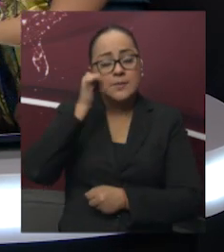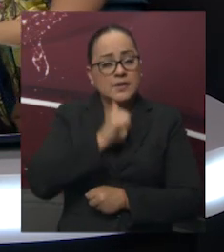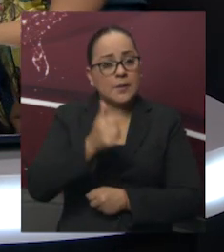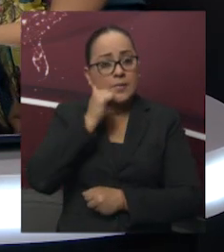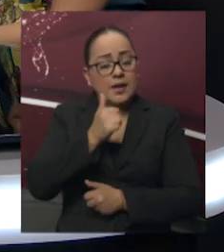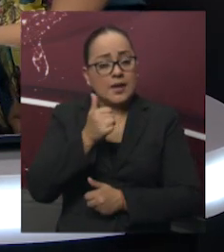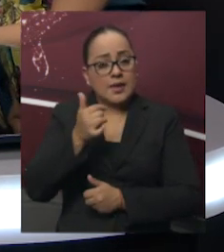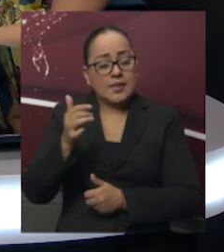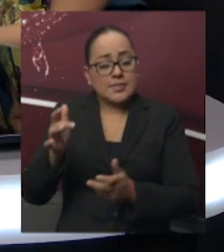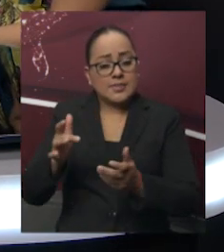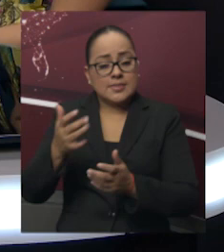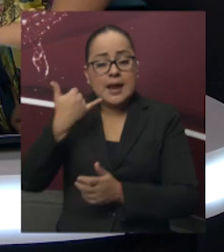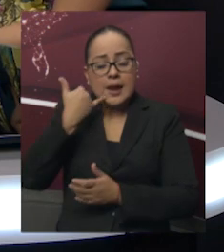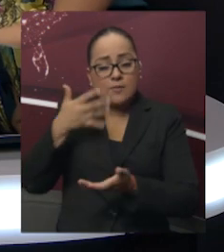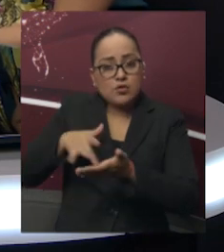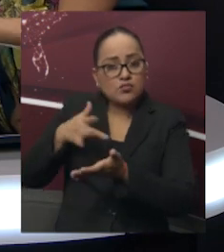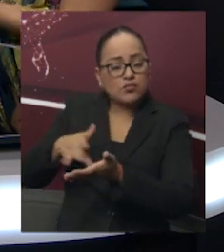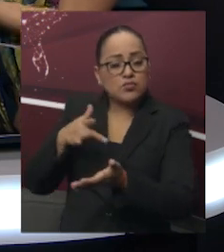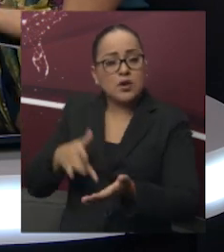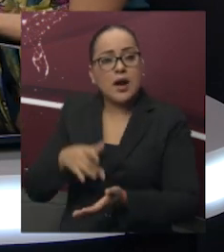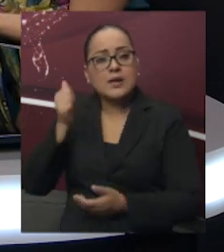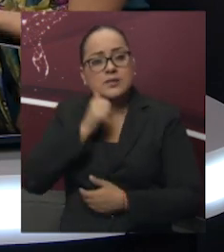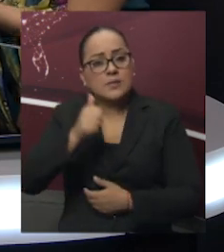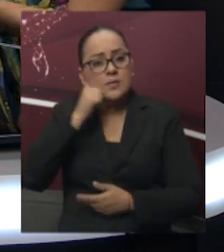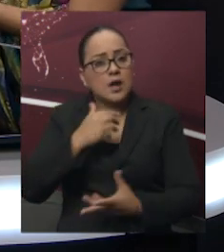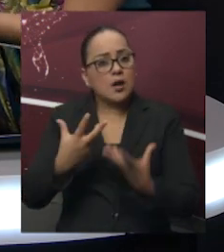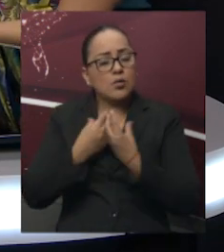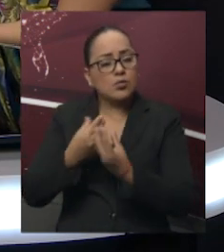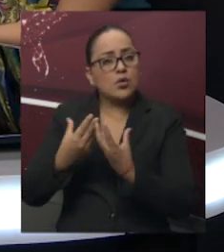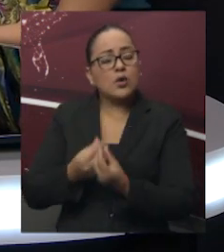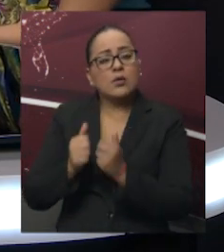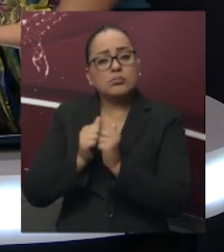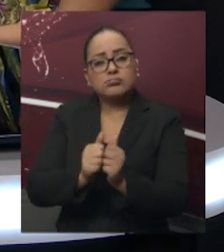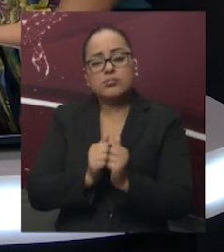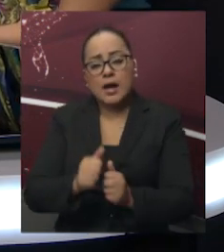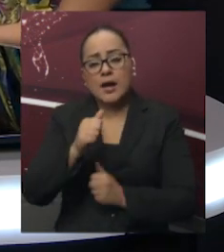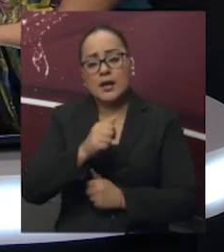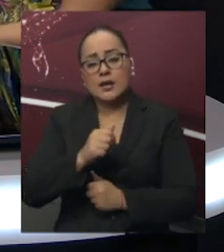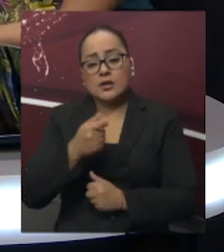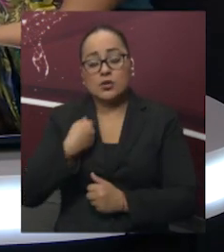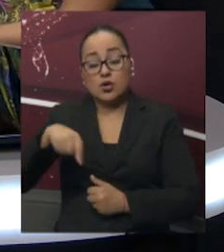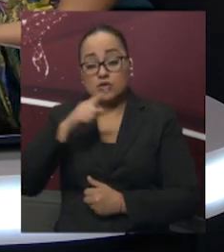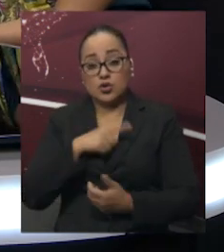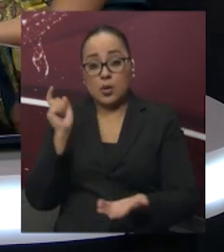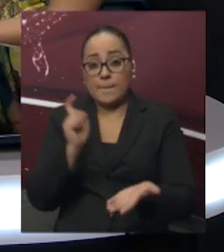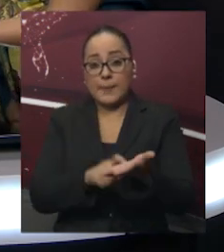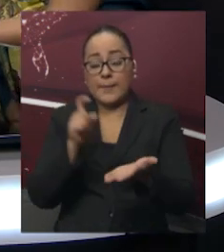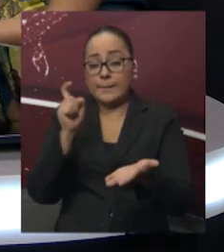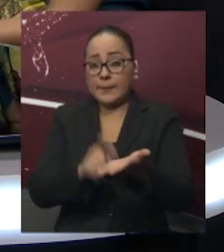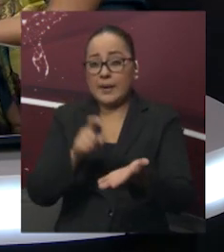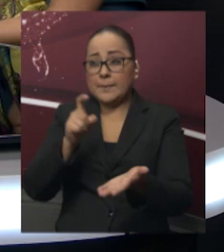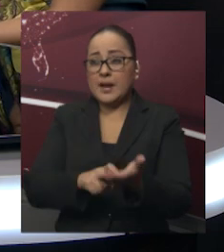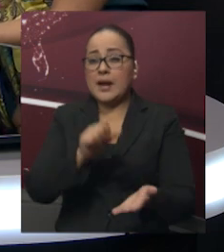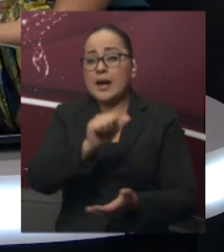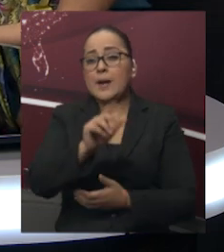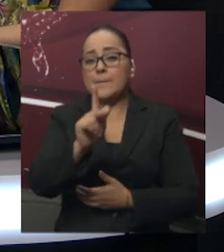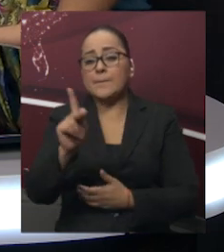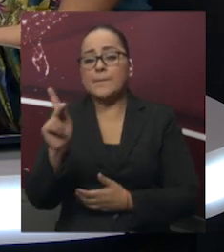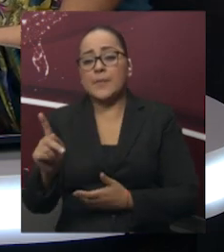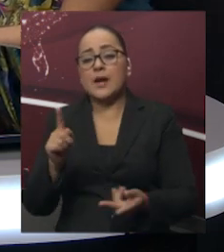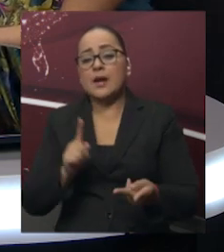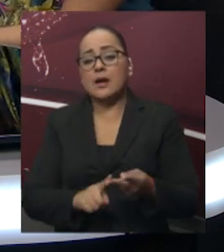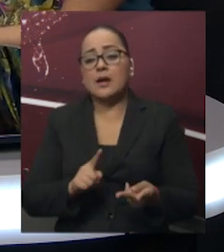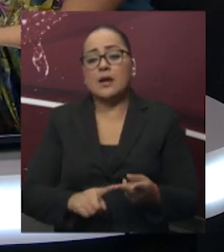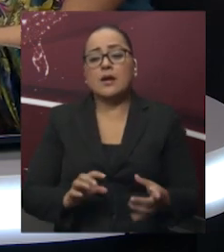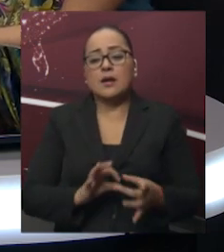inteligentes para todas partes, que tengamos conciencia de que cada clic que damos, cada aplicación que bajamos, que